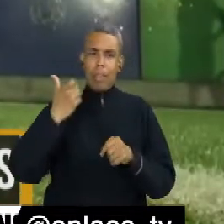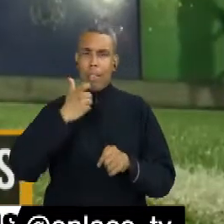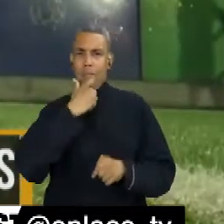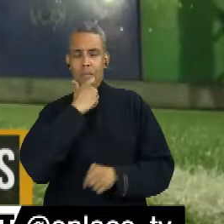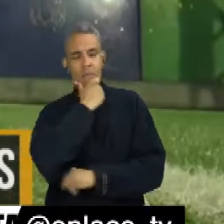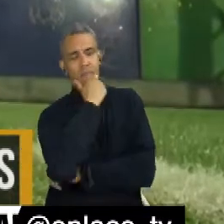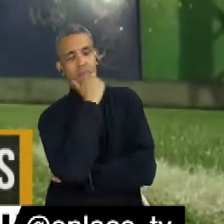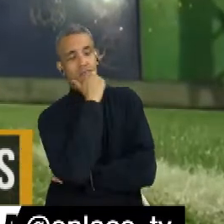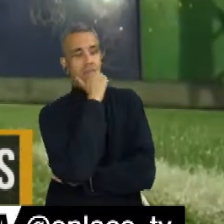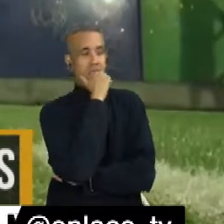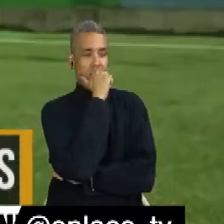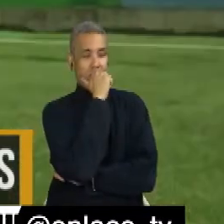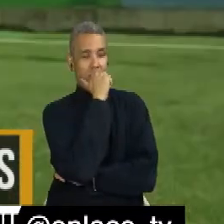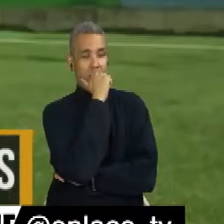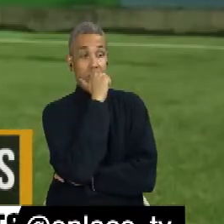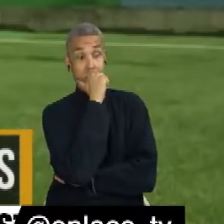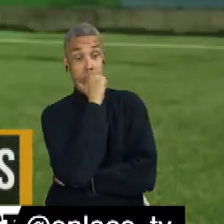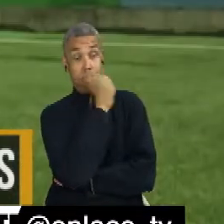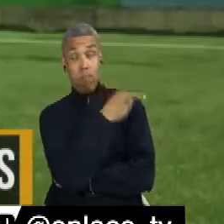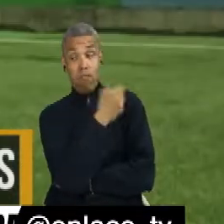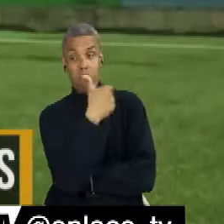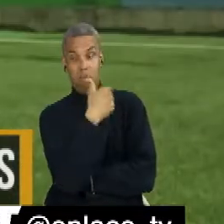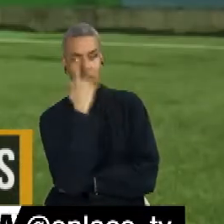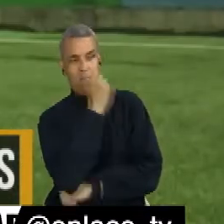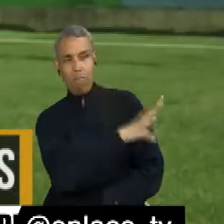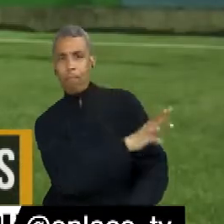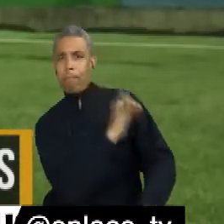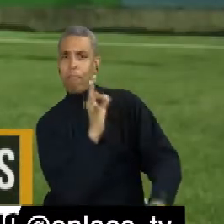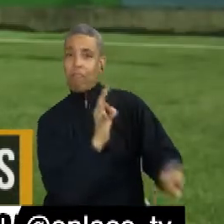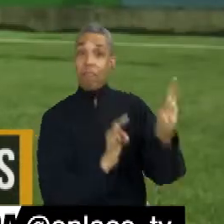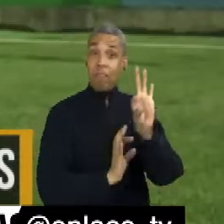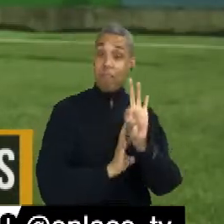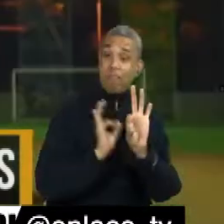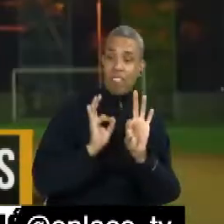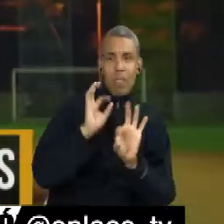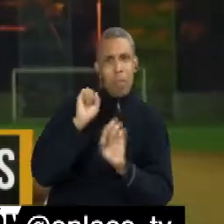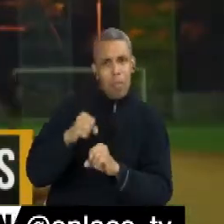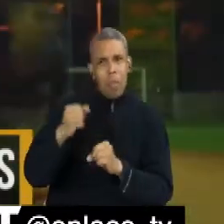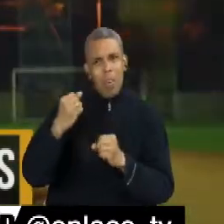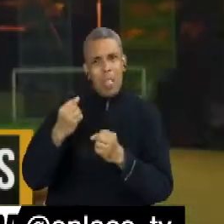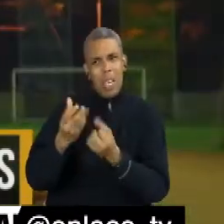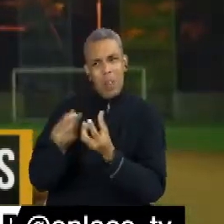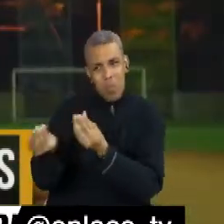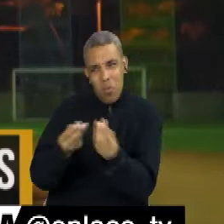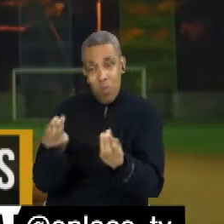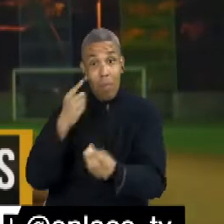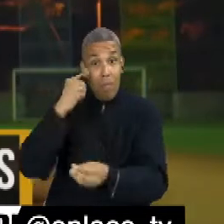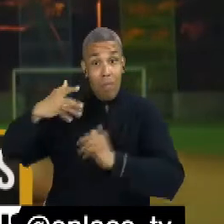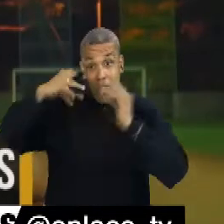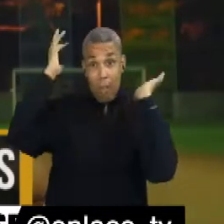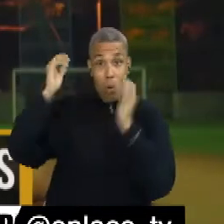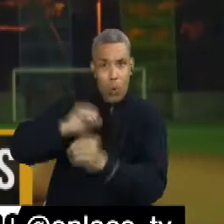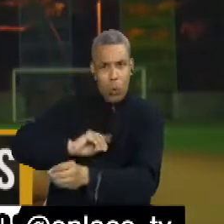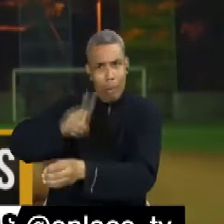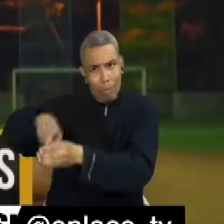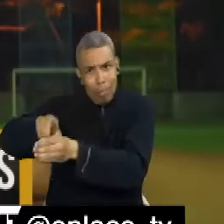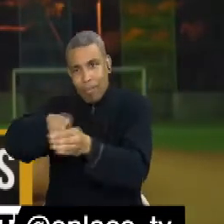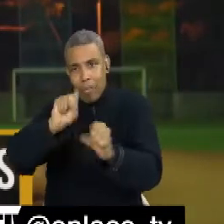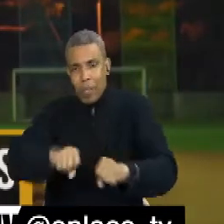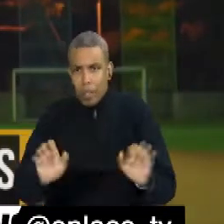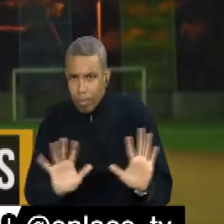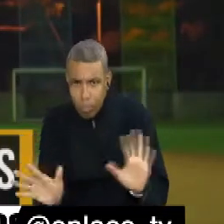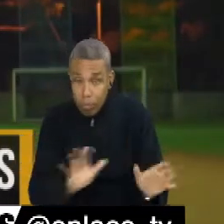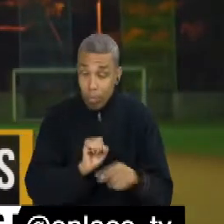y también del exterior. Hemos trabajado lunes y martes de toda la semana. Los entrenamientos de arquero han sido muy